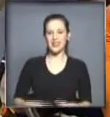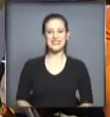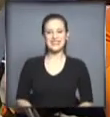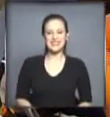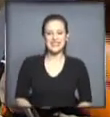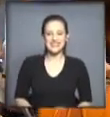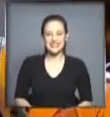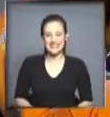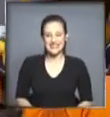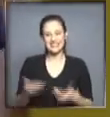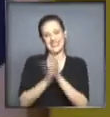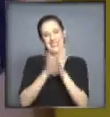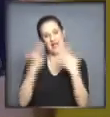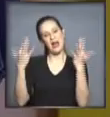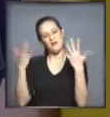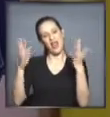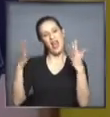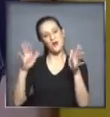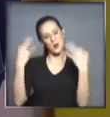ok. Ahora te aplaudimos a él.